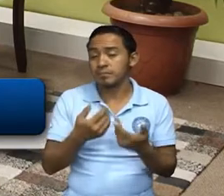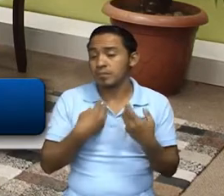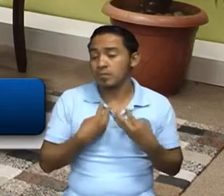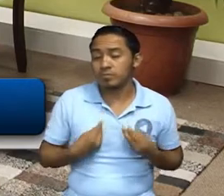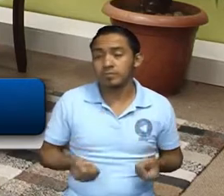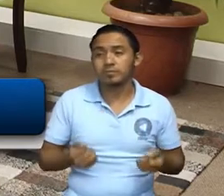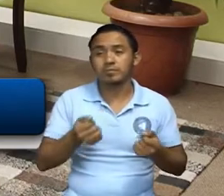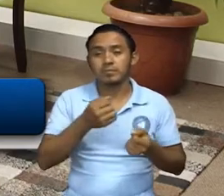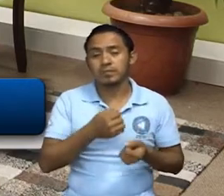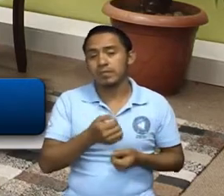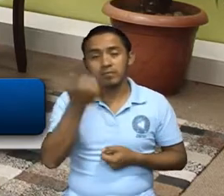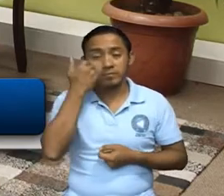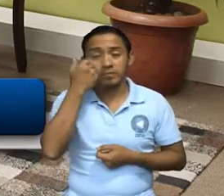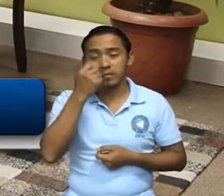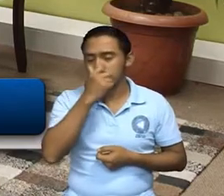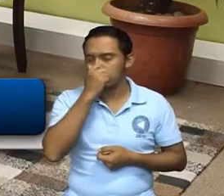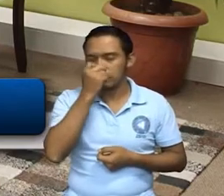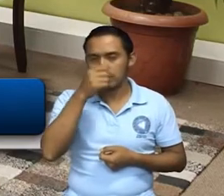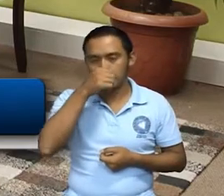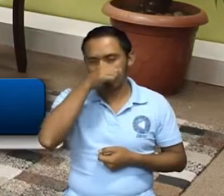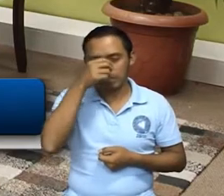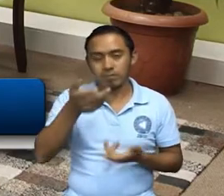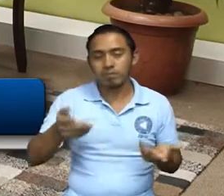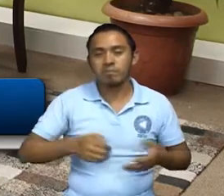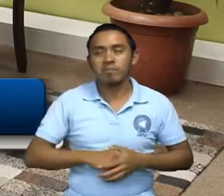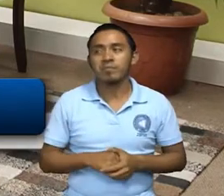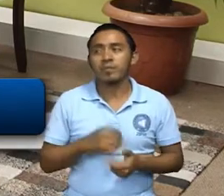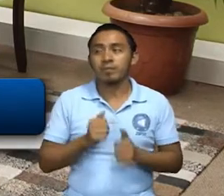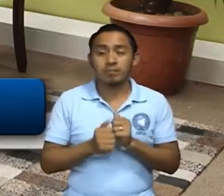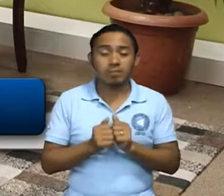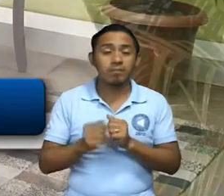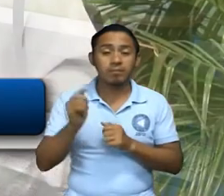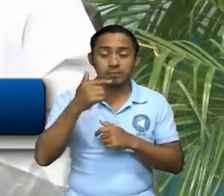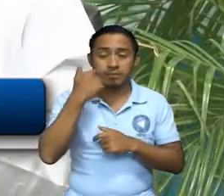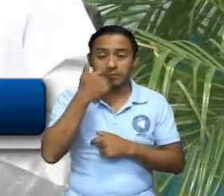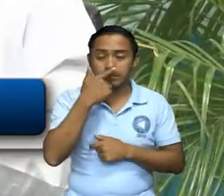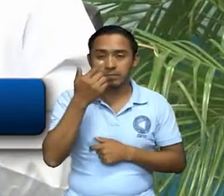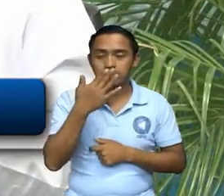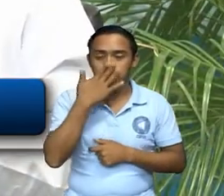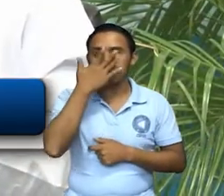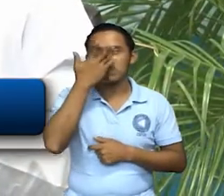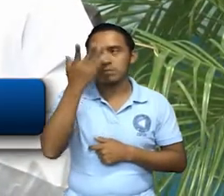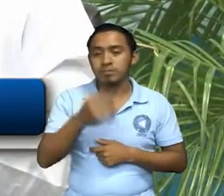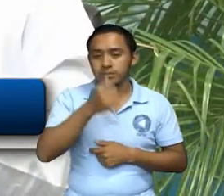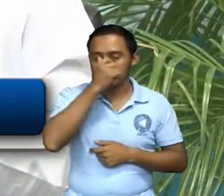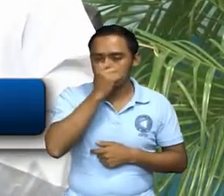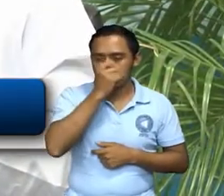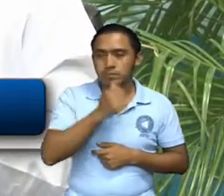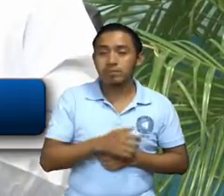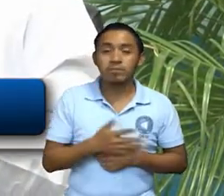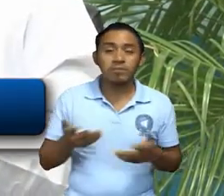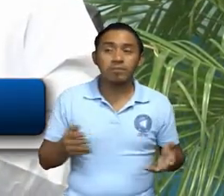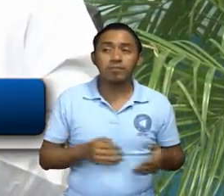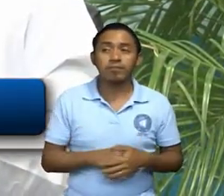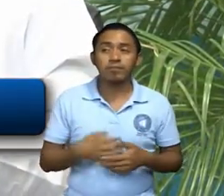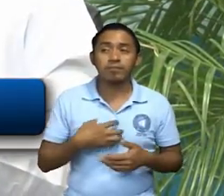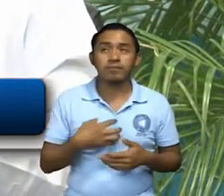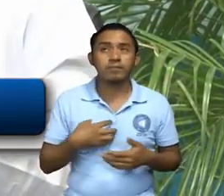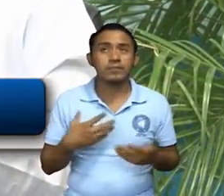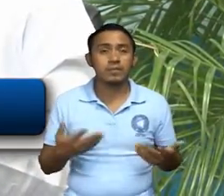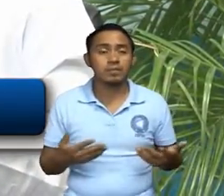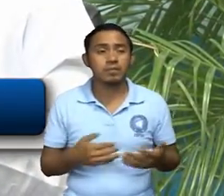niño no esté con esa forma de... Cuando son cuadros respiratorios, por ejemplo, un cuadro gripal, son los antialérgicos. Ya la utilización de